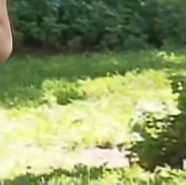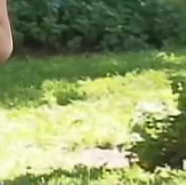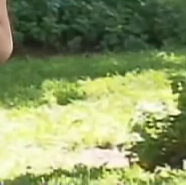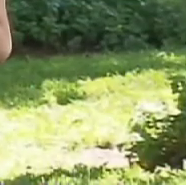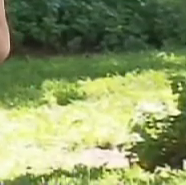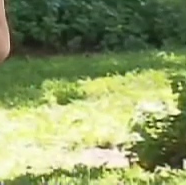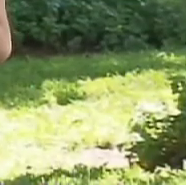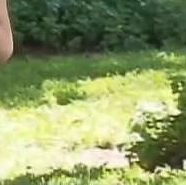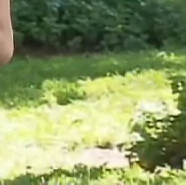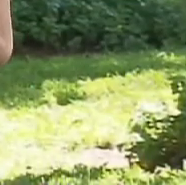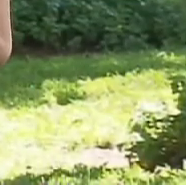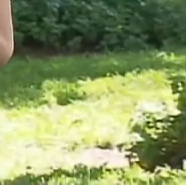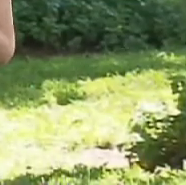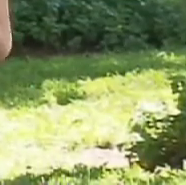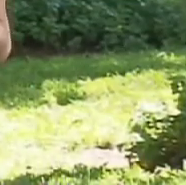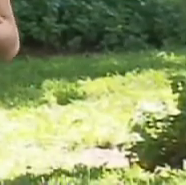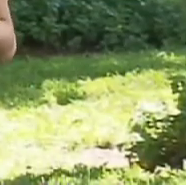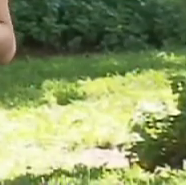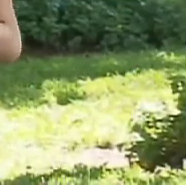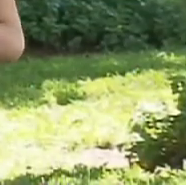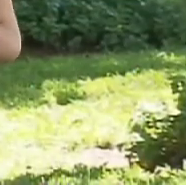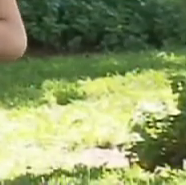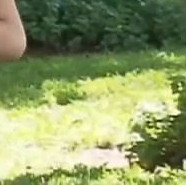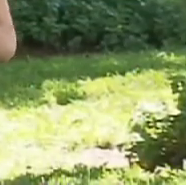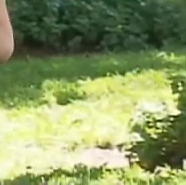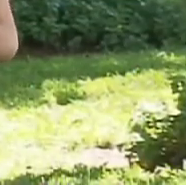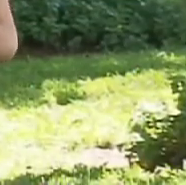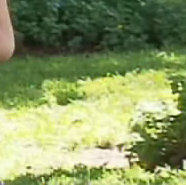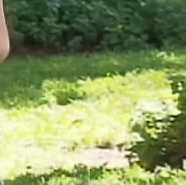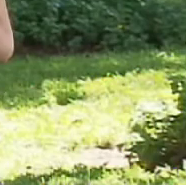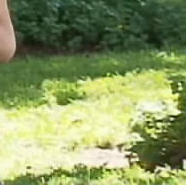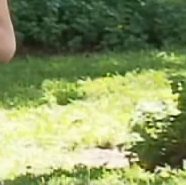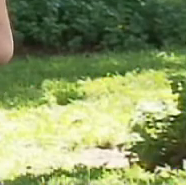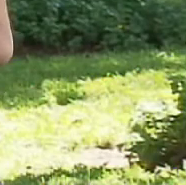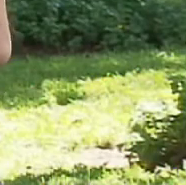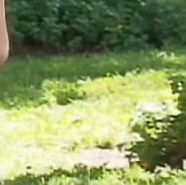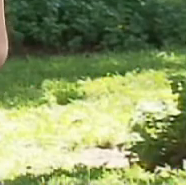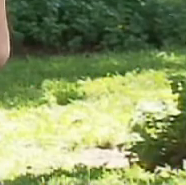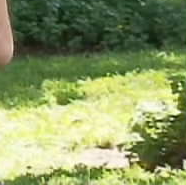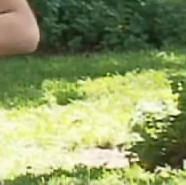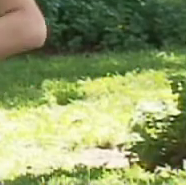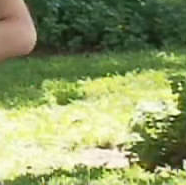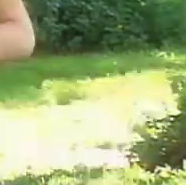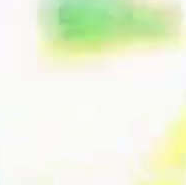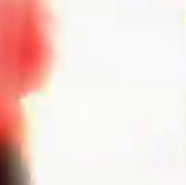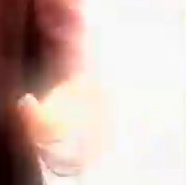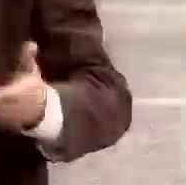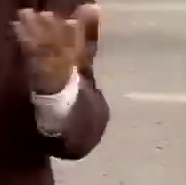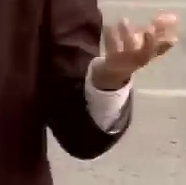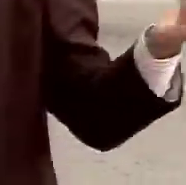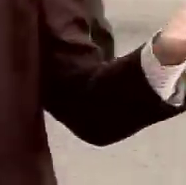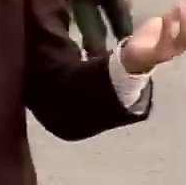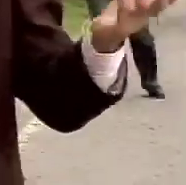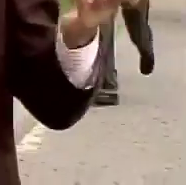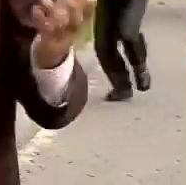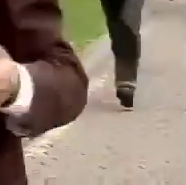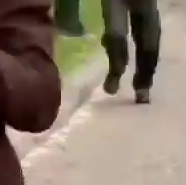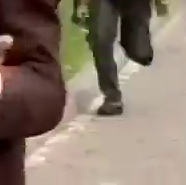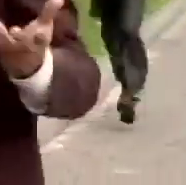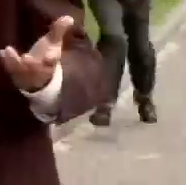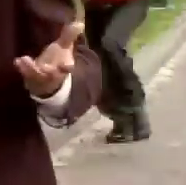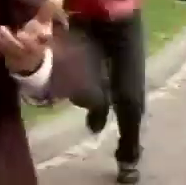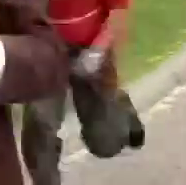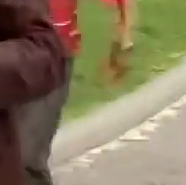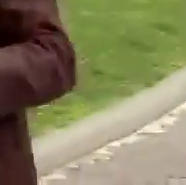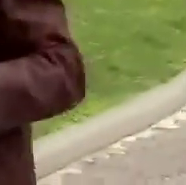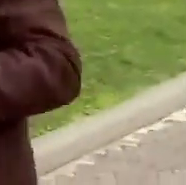Evitar que el teléfono inteligente que has perdido o te han robado pueda ser activado por otra persona está en tus manos. Solo tienes que conservar